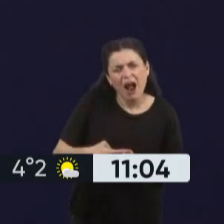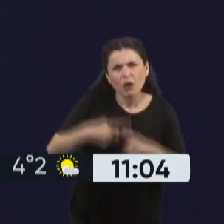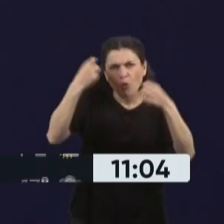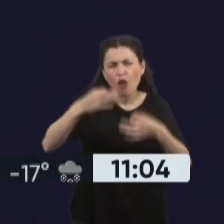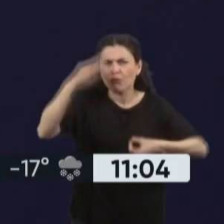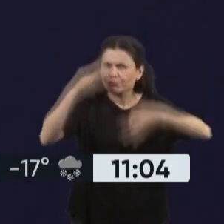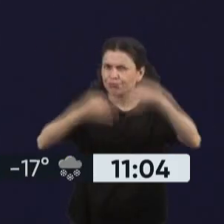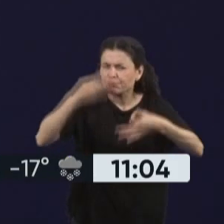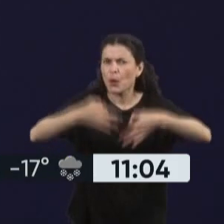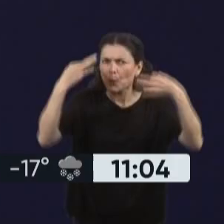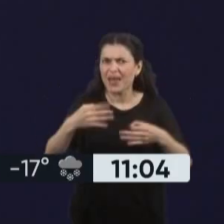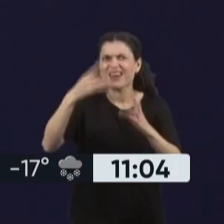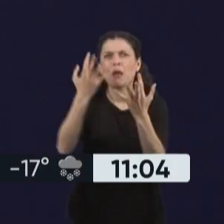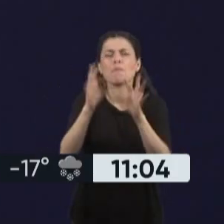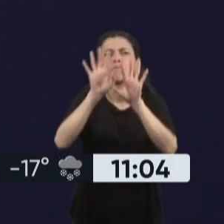hecho, anualizado,